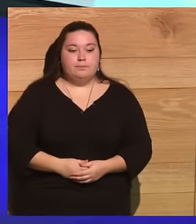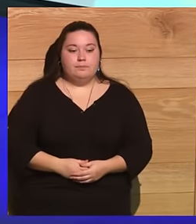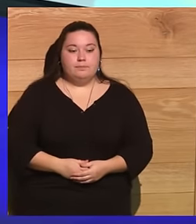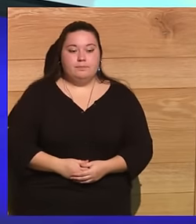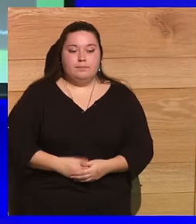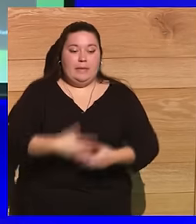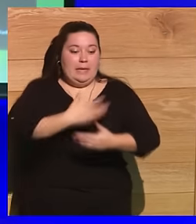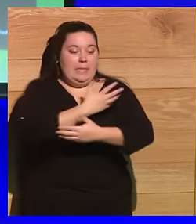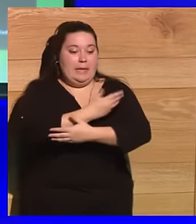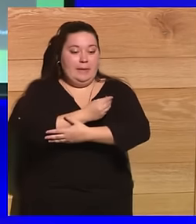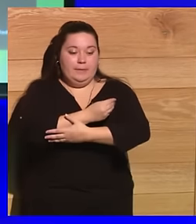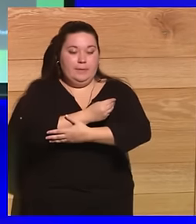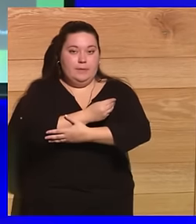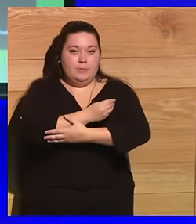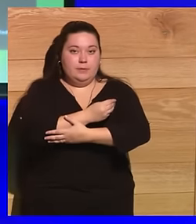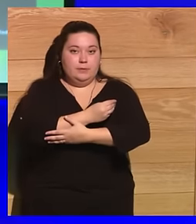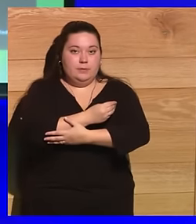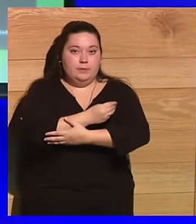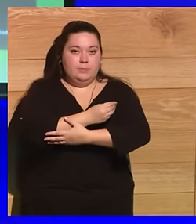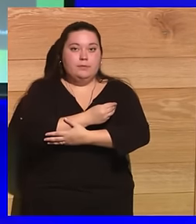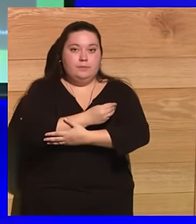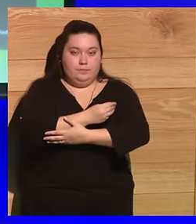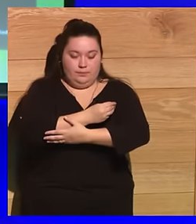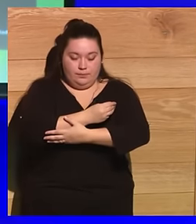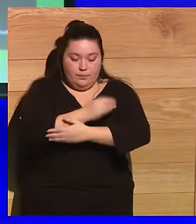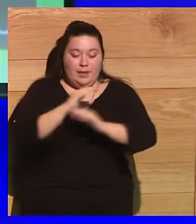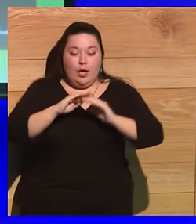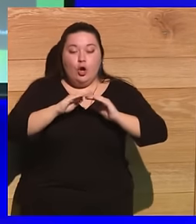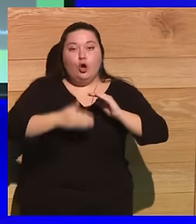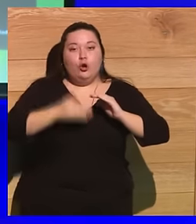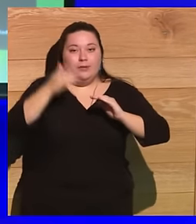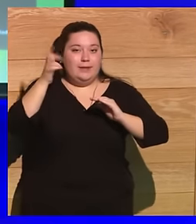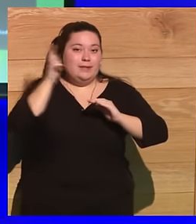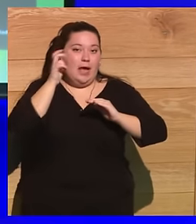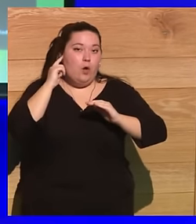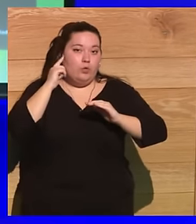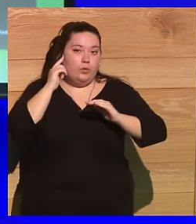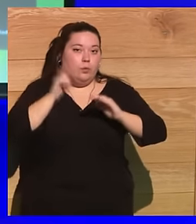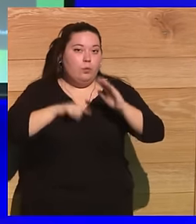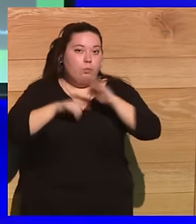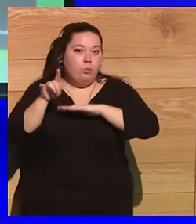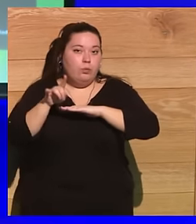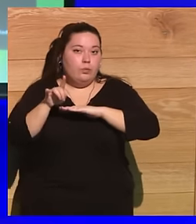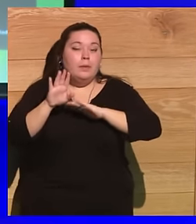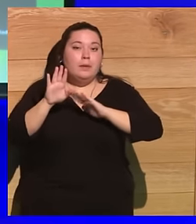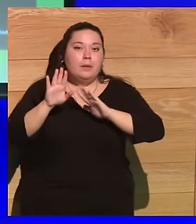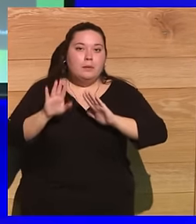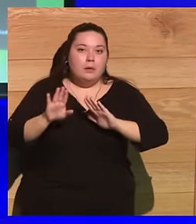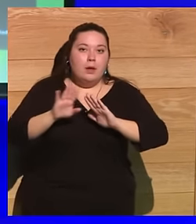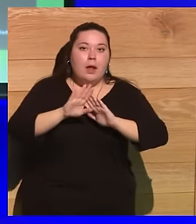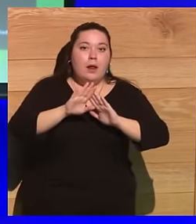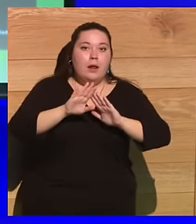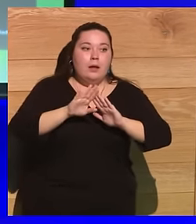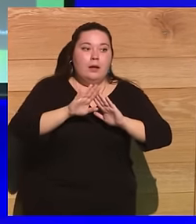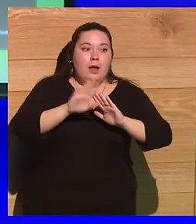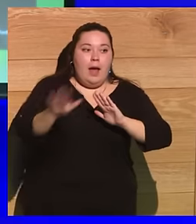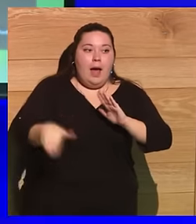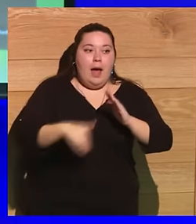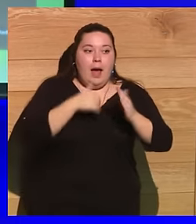los bebés activaban el córtex auditivo y demás, y esta información en última instancia iba y fluía